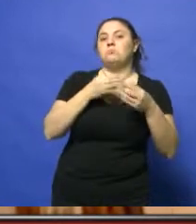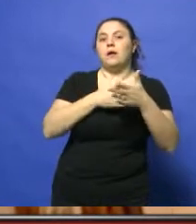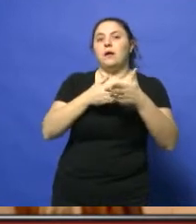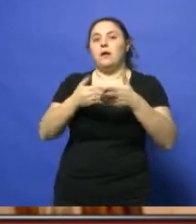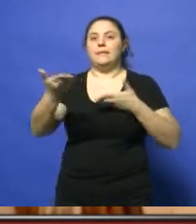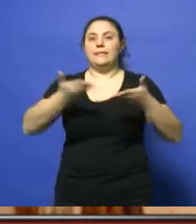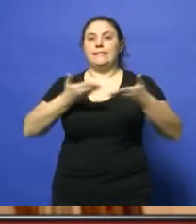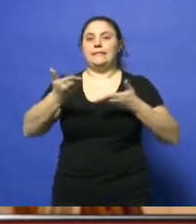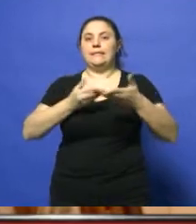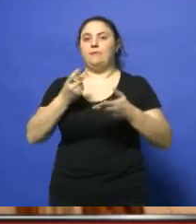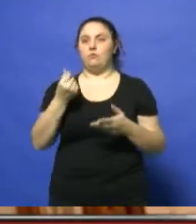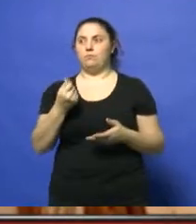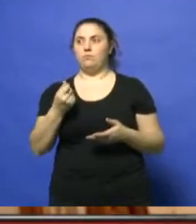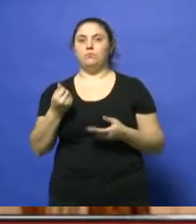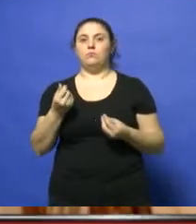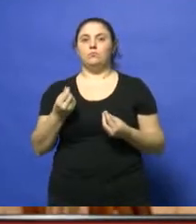funcione como